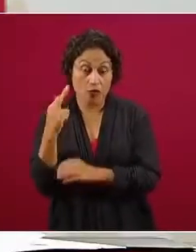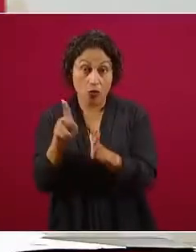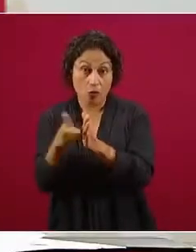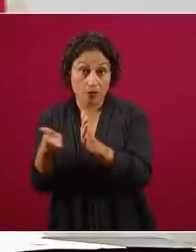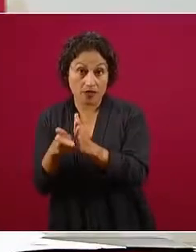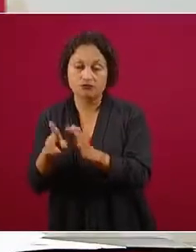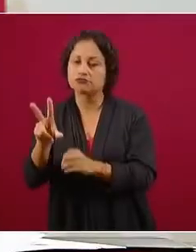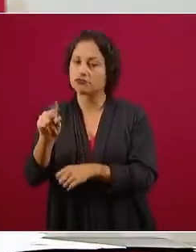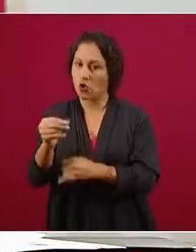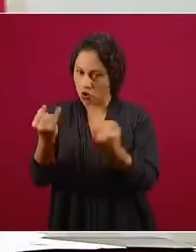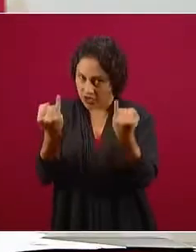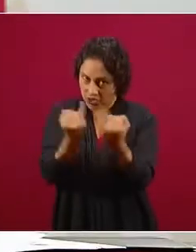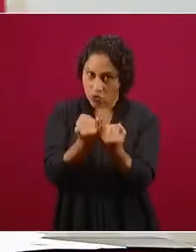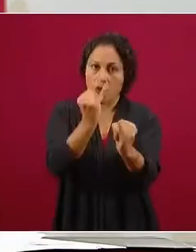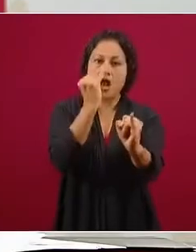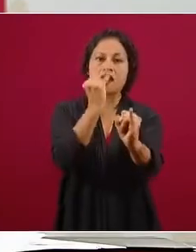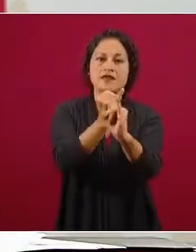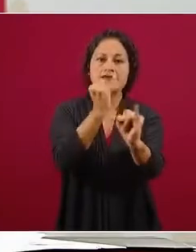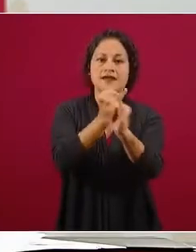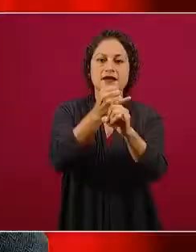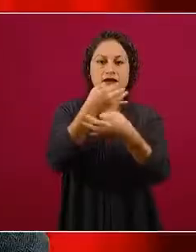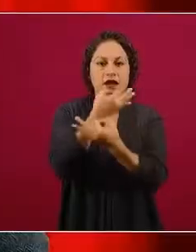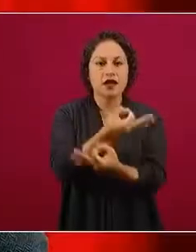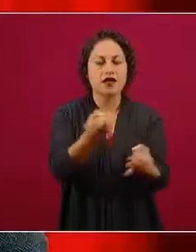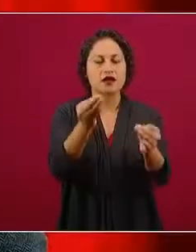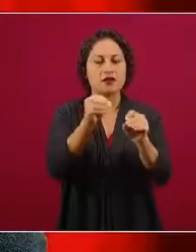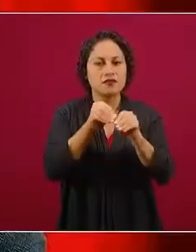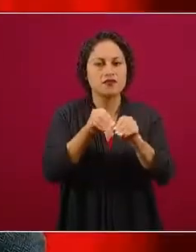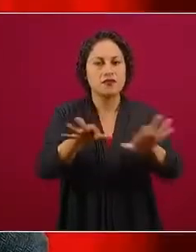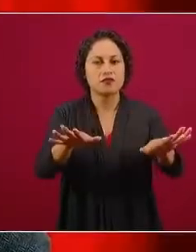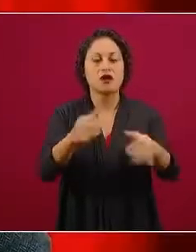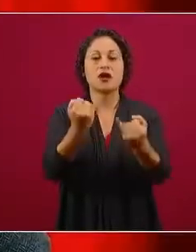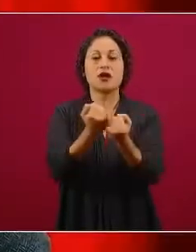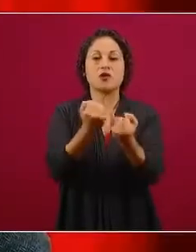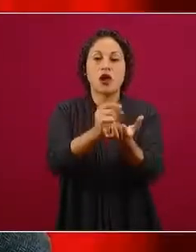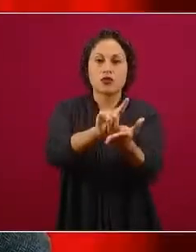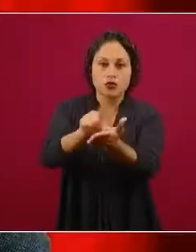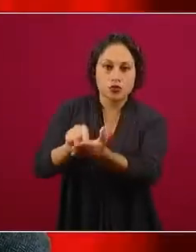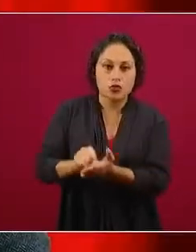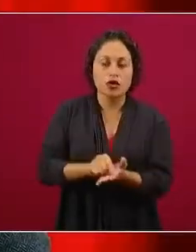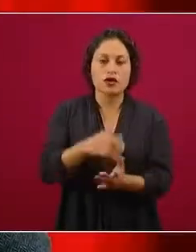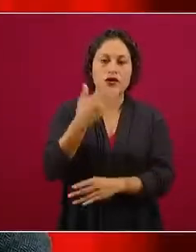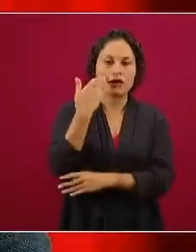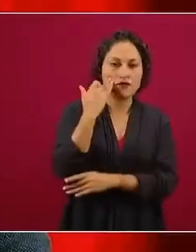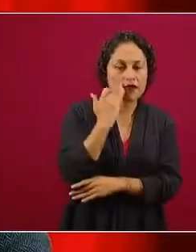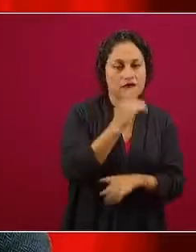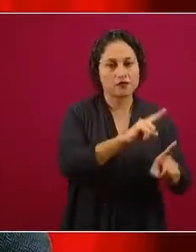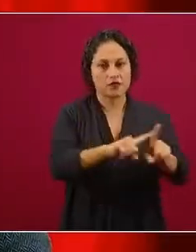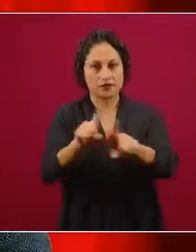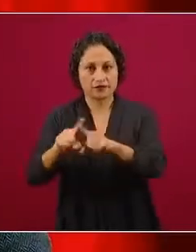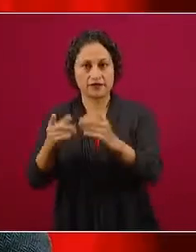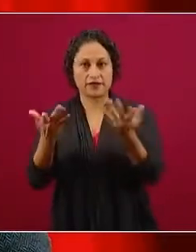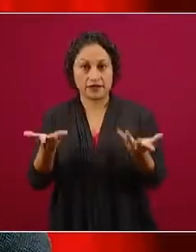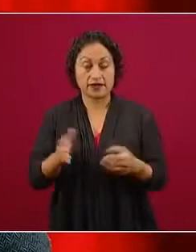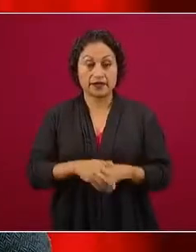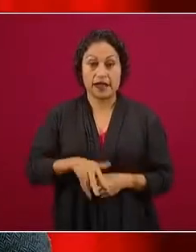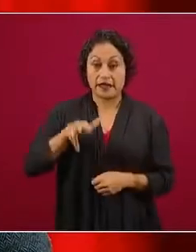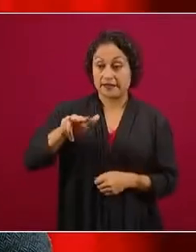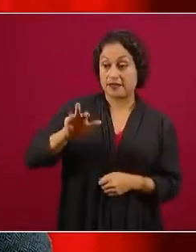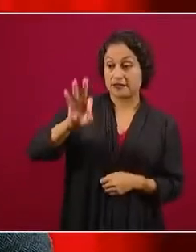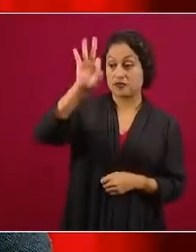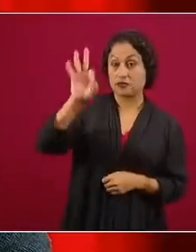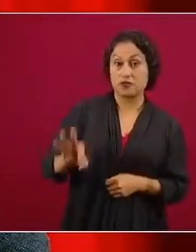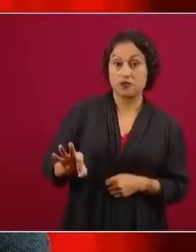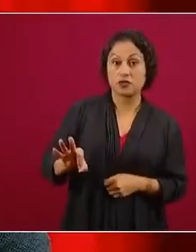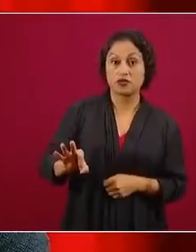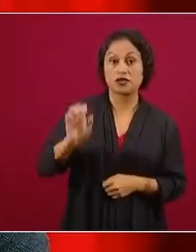de blogs, de sitios en internet, de cuentas de Twitter, de cuentas en Facebook. El 18% de las noticias falsas tiene